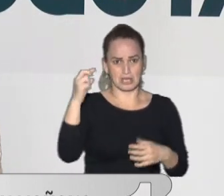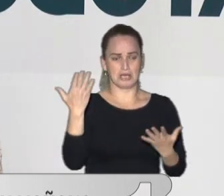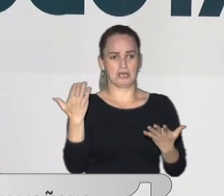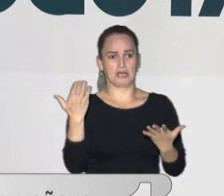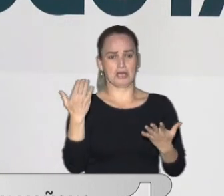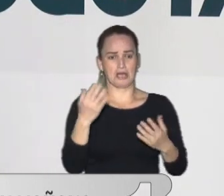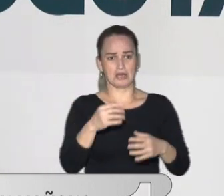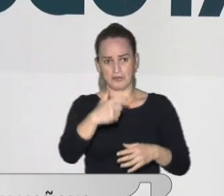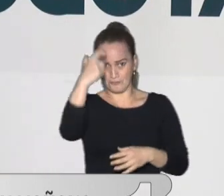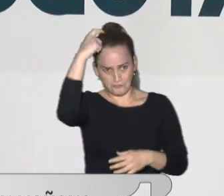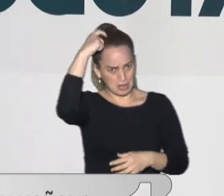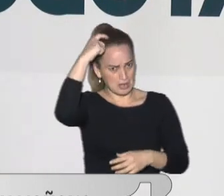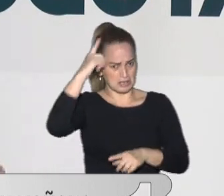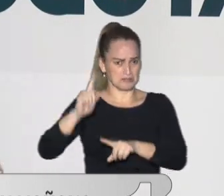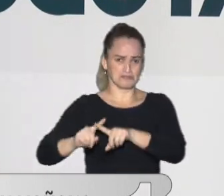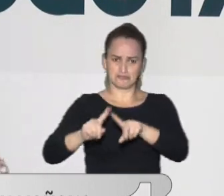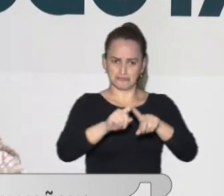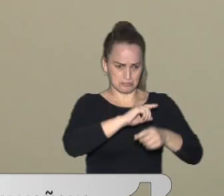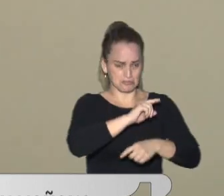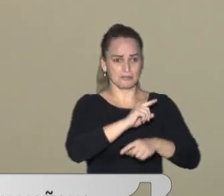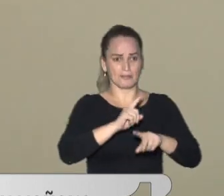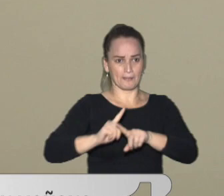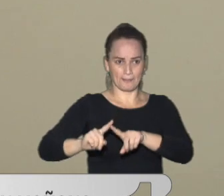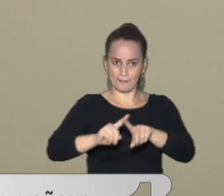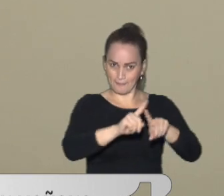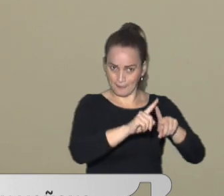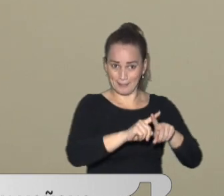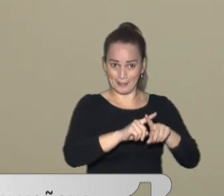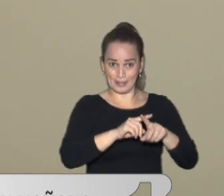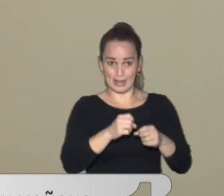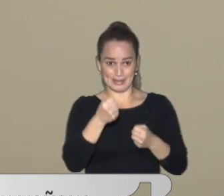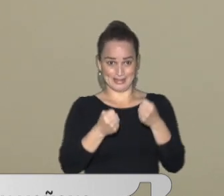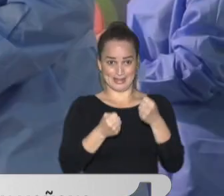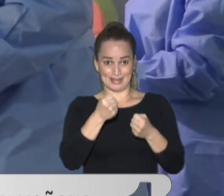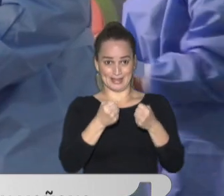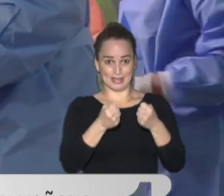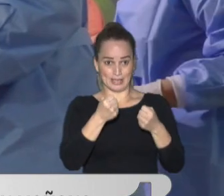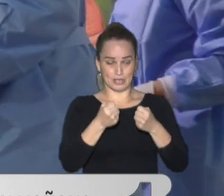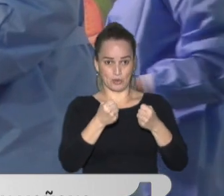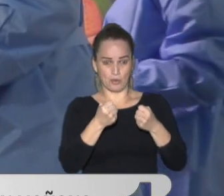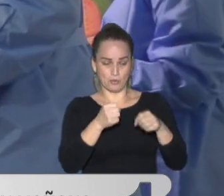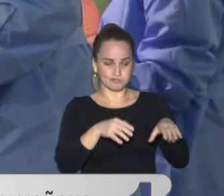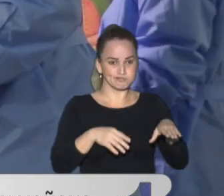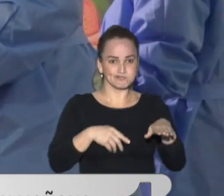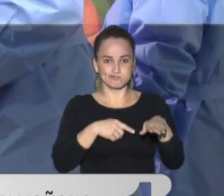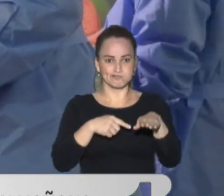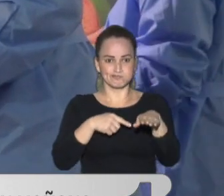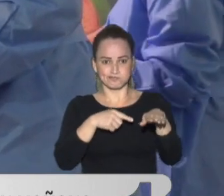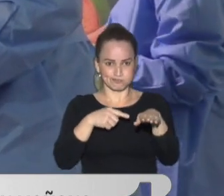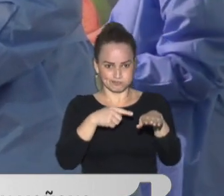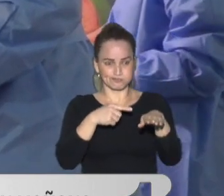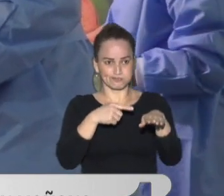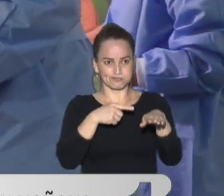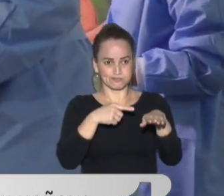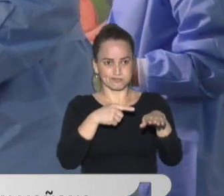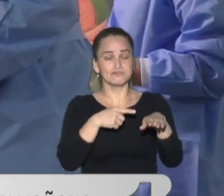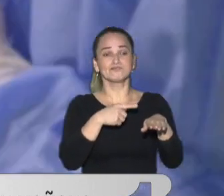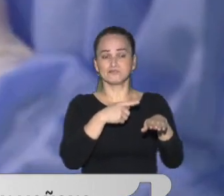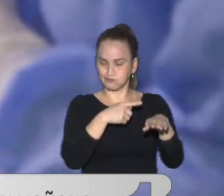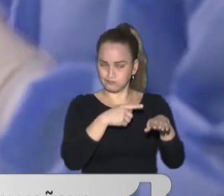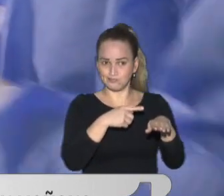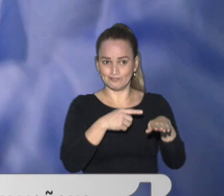de enfermería, etcétera, apoyados por vehículos de transporte asistencial si fuera requerido. Y